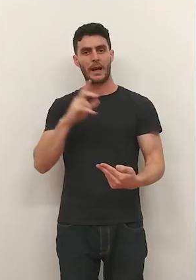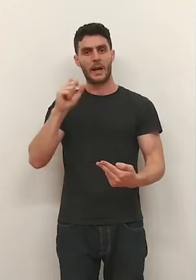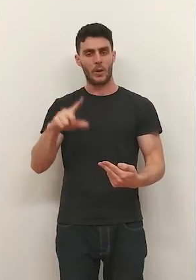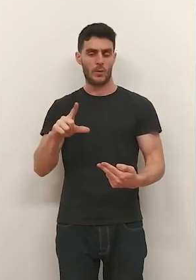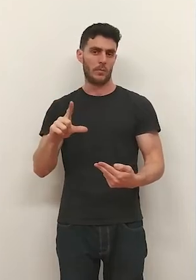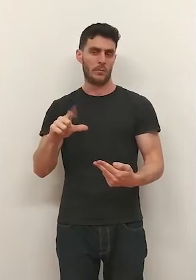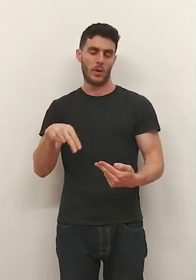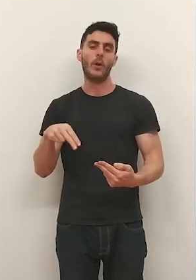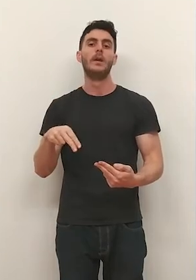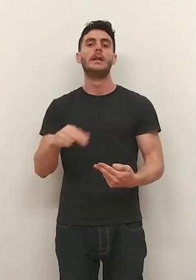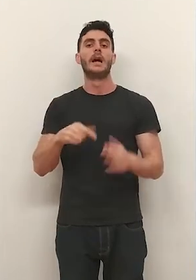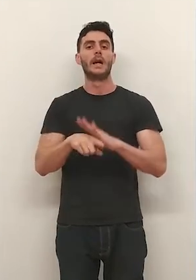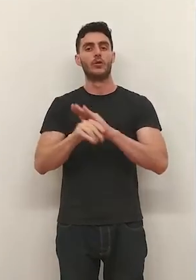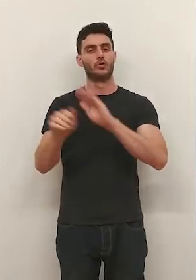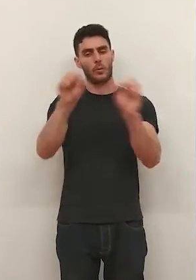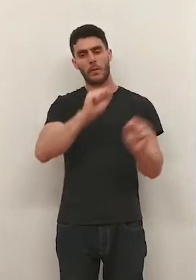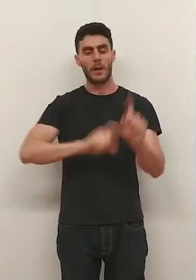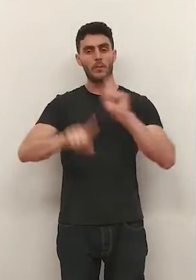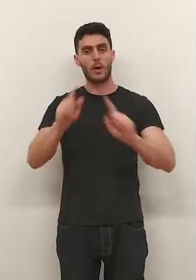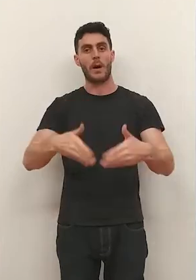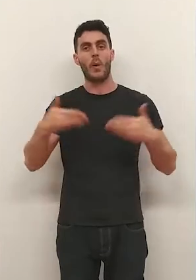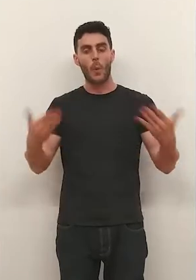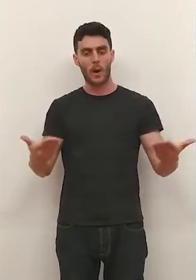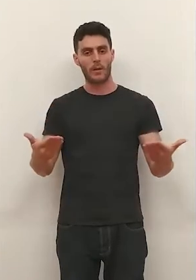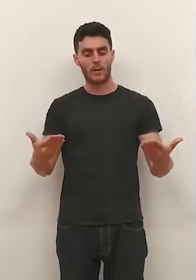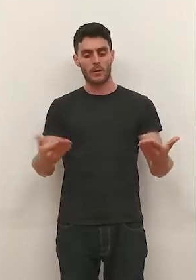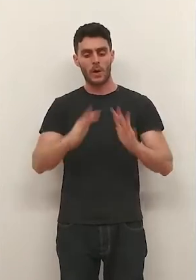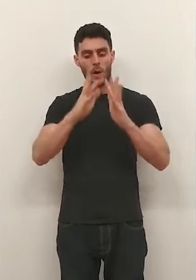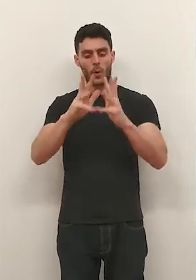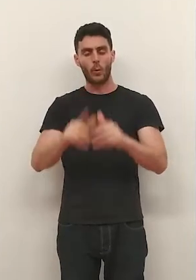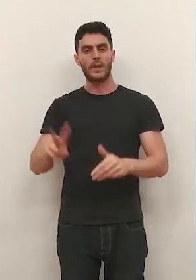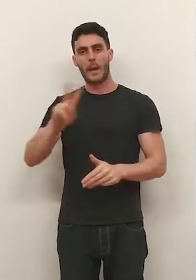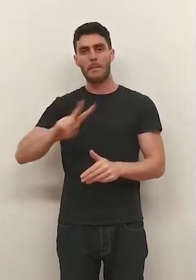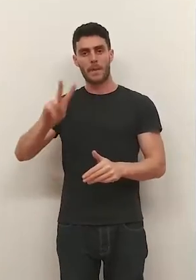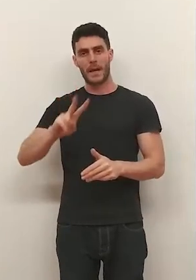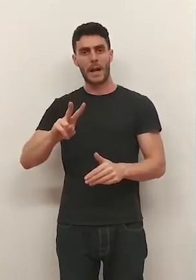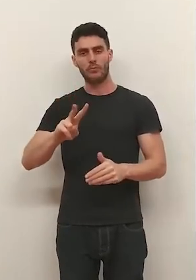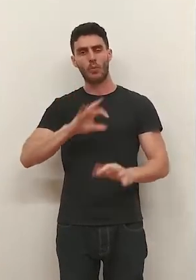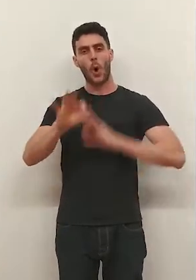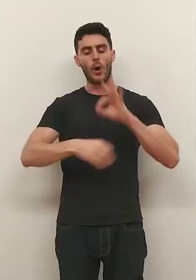ha defendido su gestión y ha asegurado que el gran problema fue querer poner en orden las cuentas de Viguera.